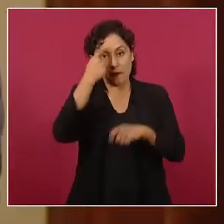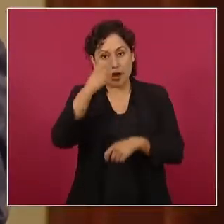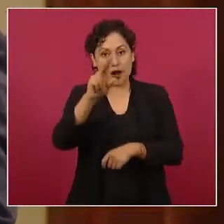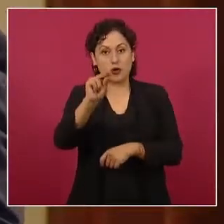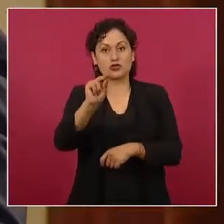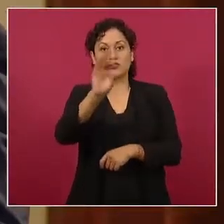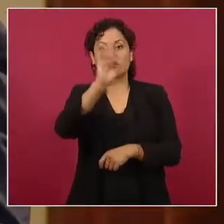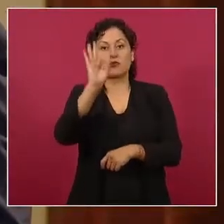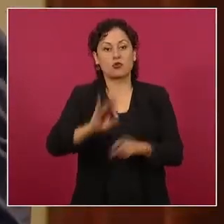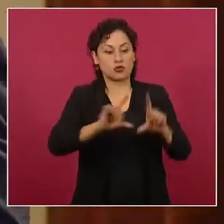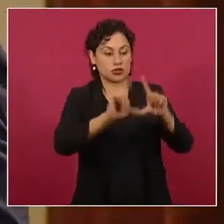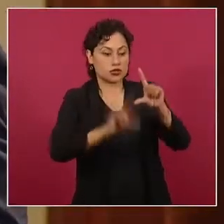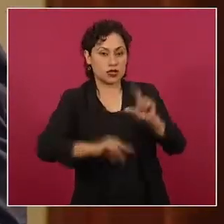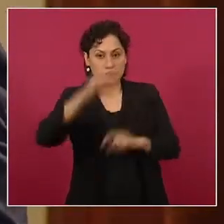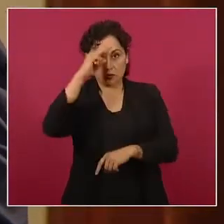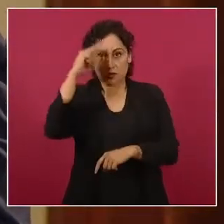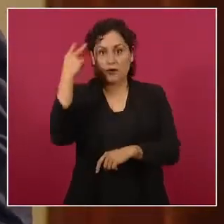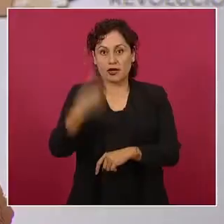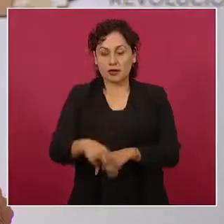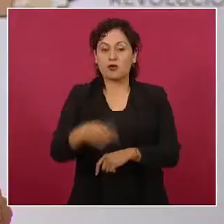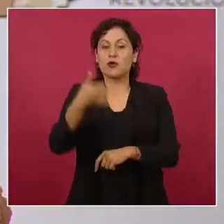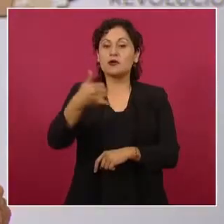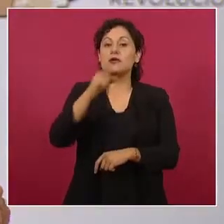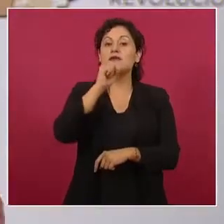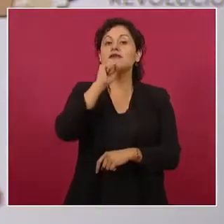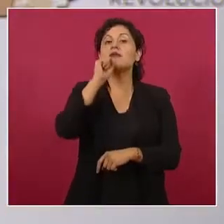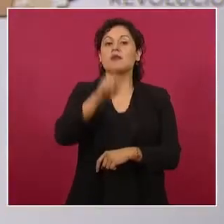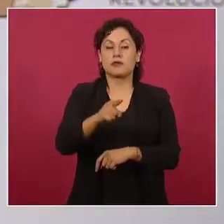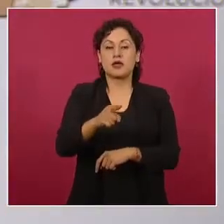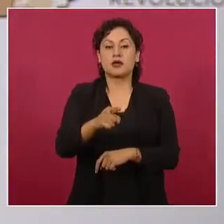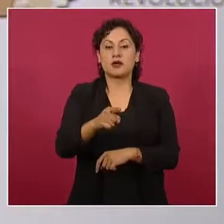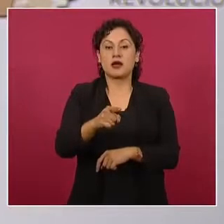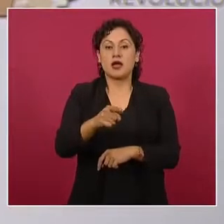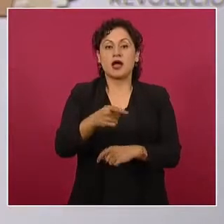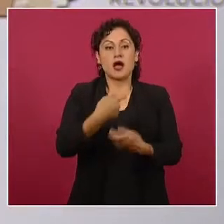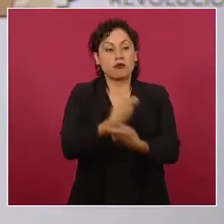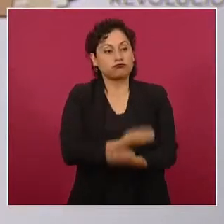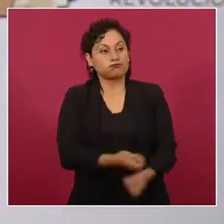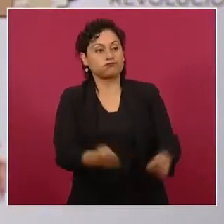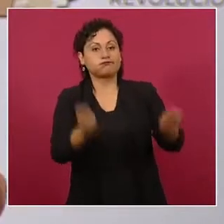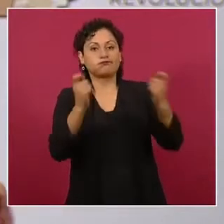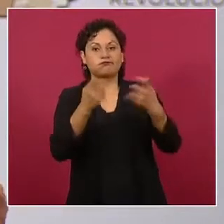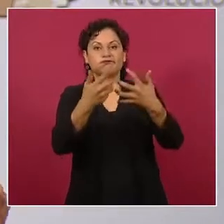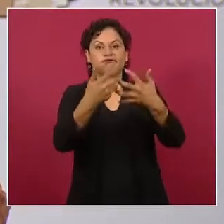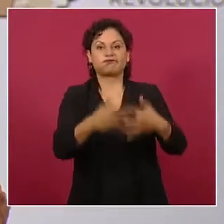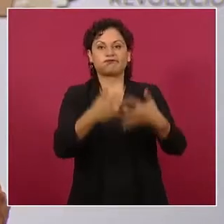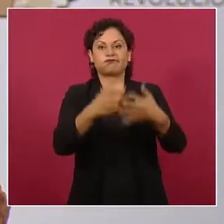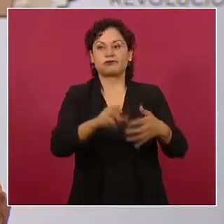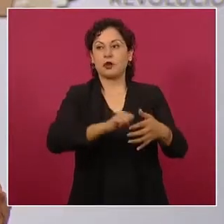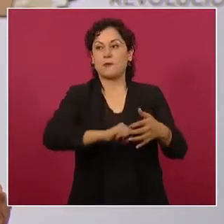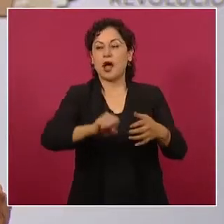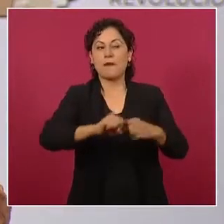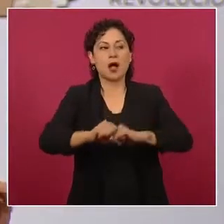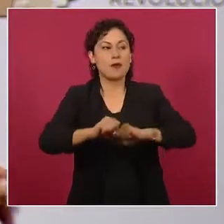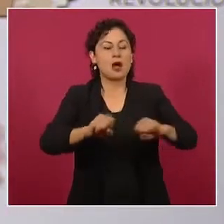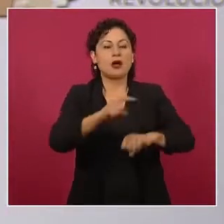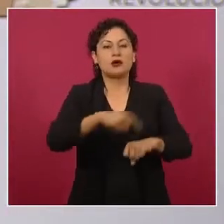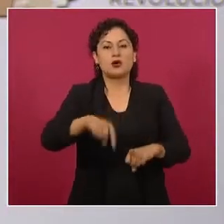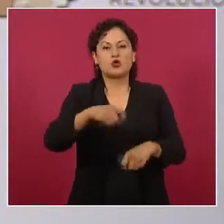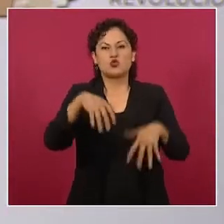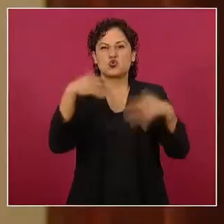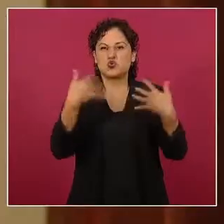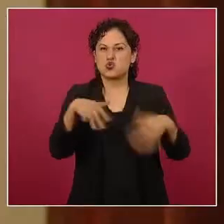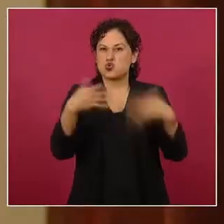que el costo por bombeo también tenía tarifas industriales y no tarifas de servicio público.